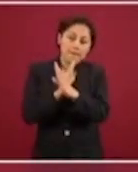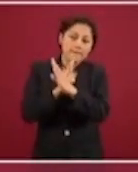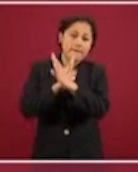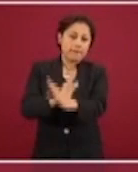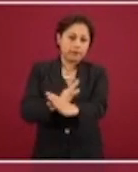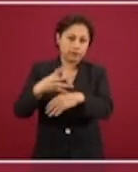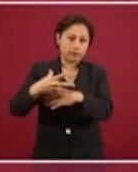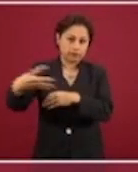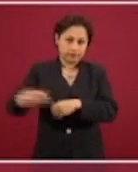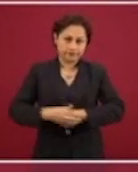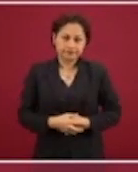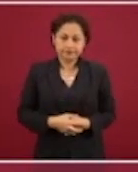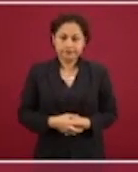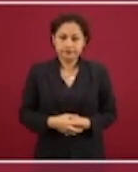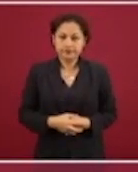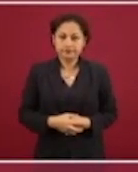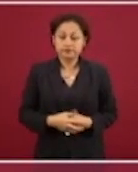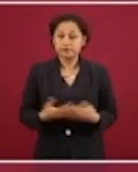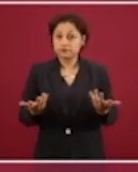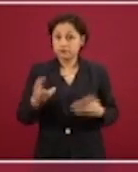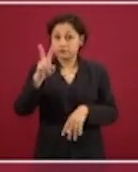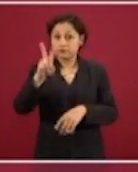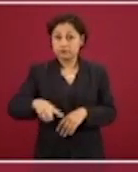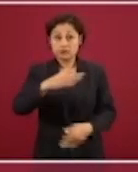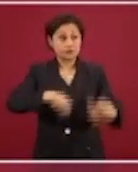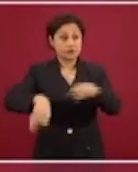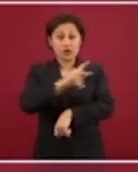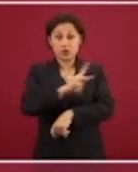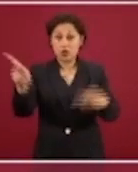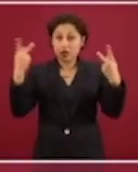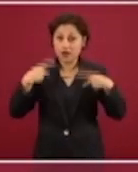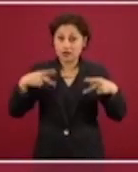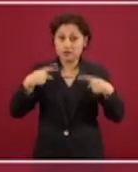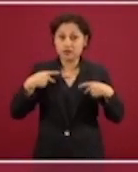Ha sido ejemplar el comportamiento del pueblo de México,